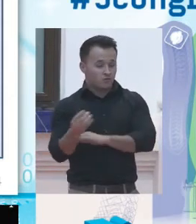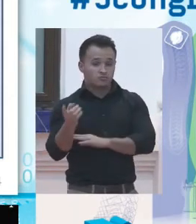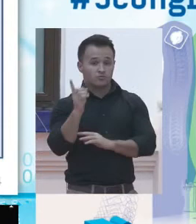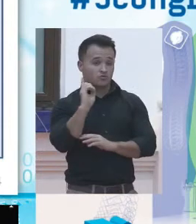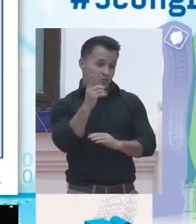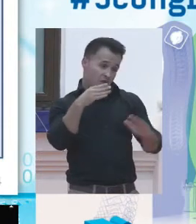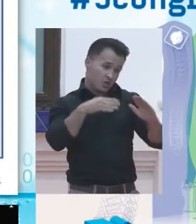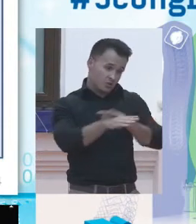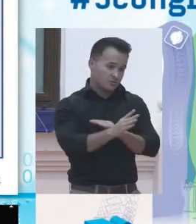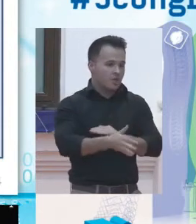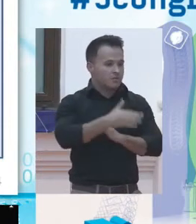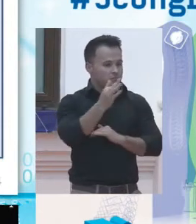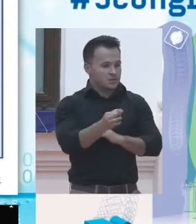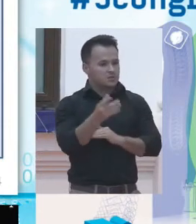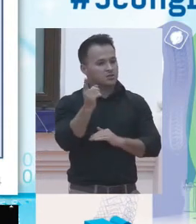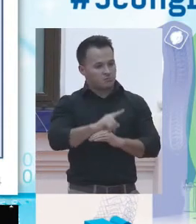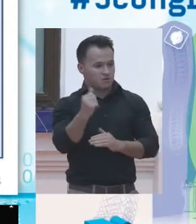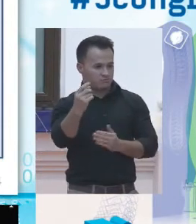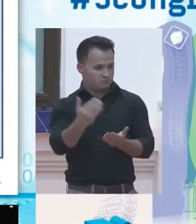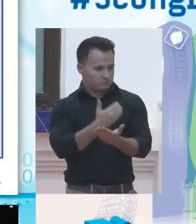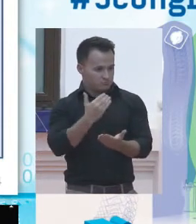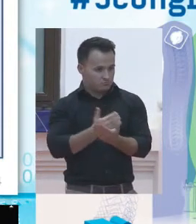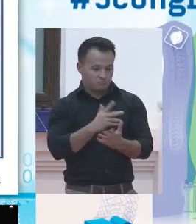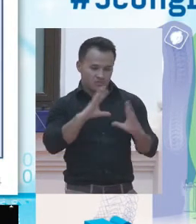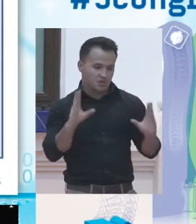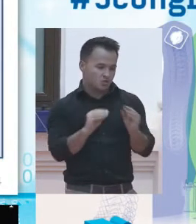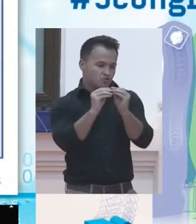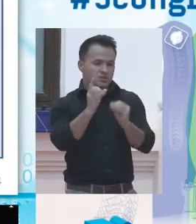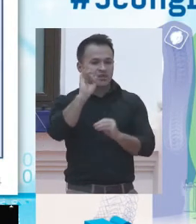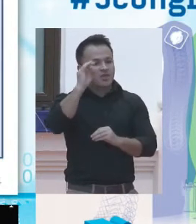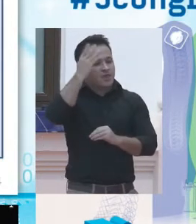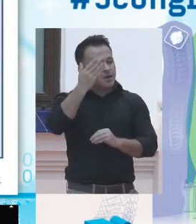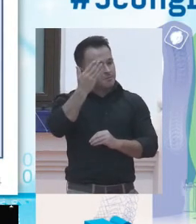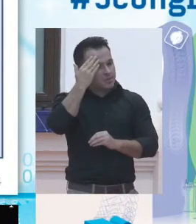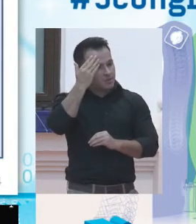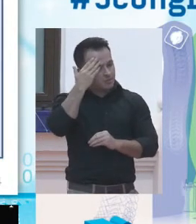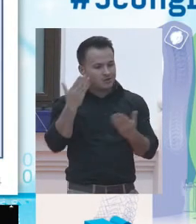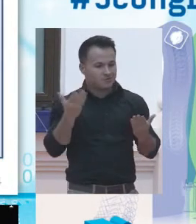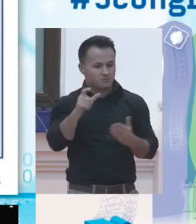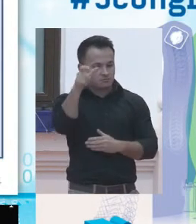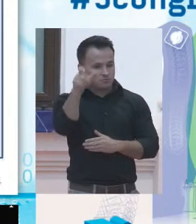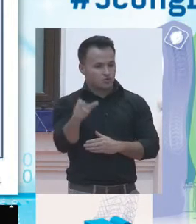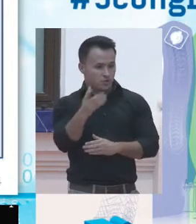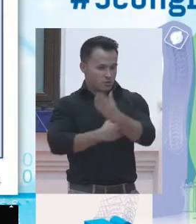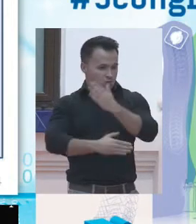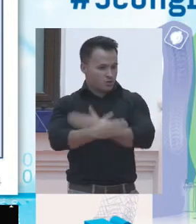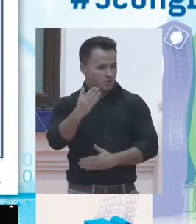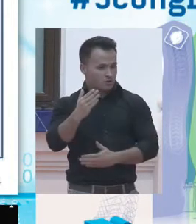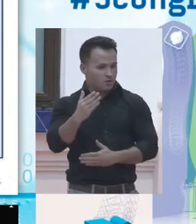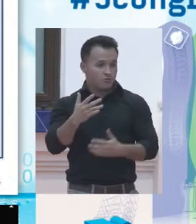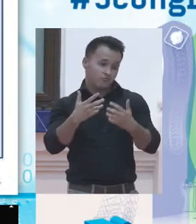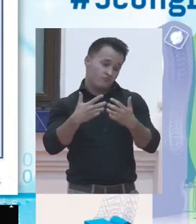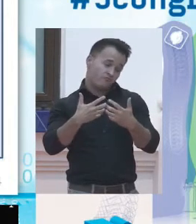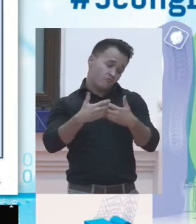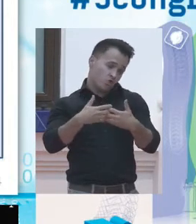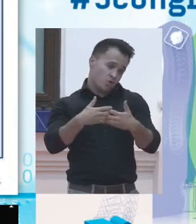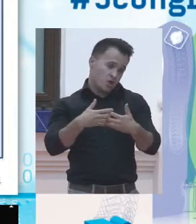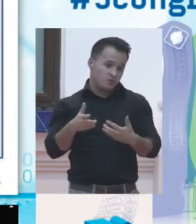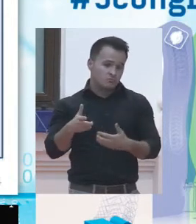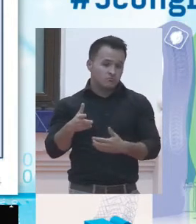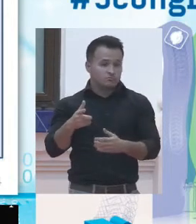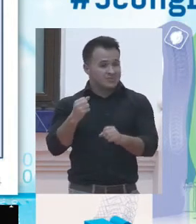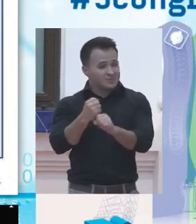solamente accesibles, sino además competitivos. En resumen, la idea principal es que una persona con una discapacidad funcional en